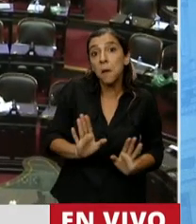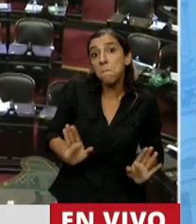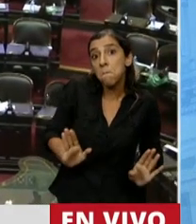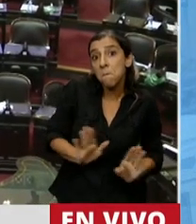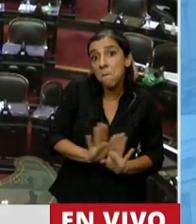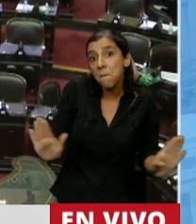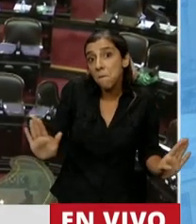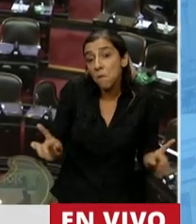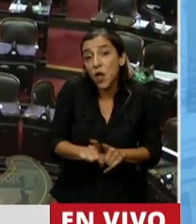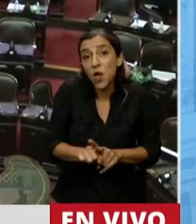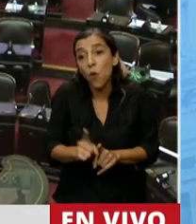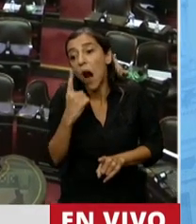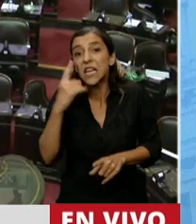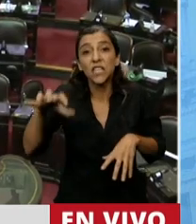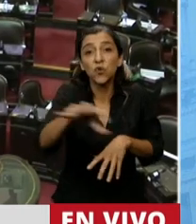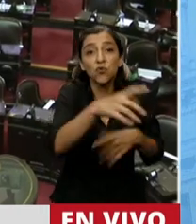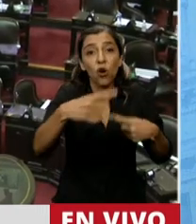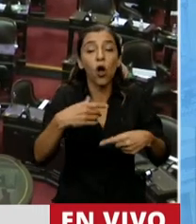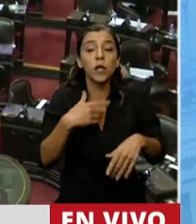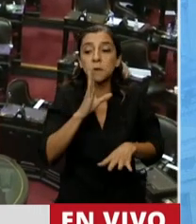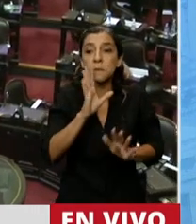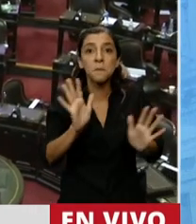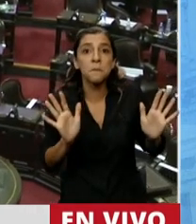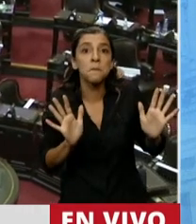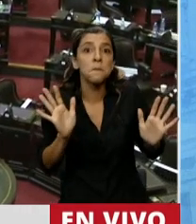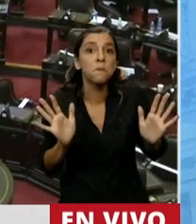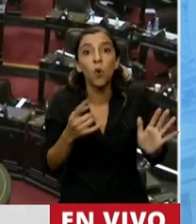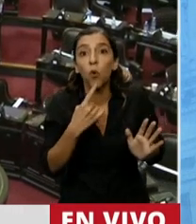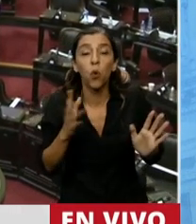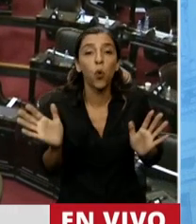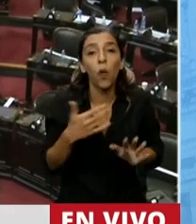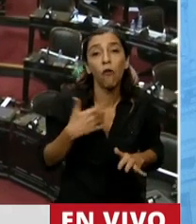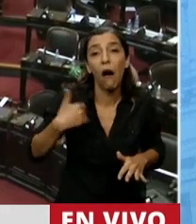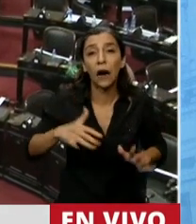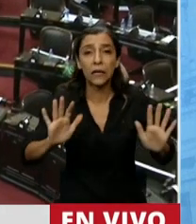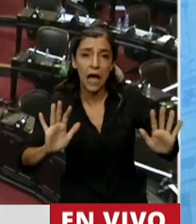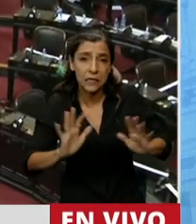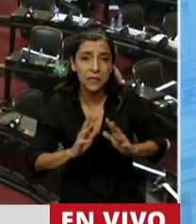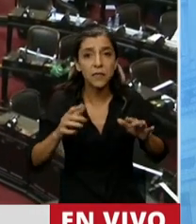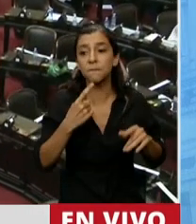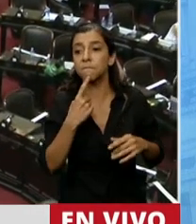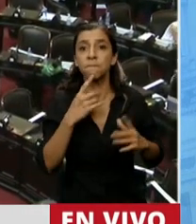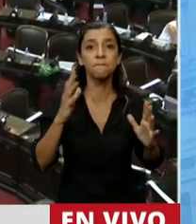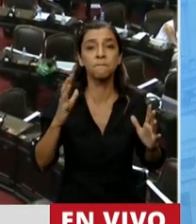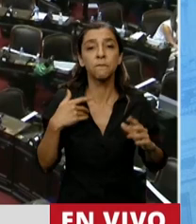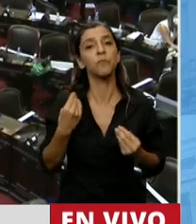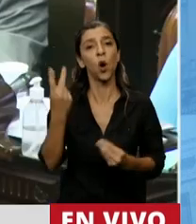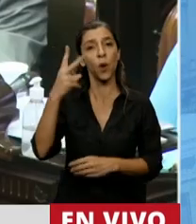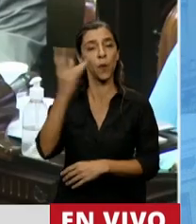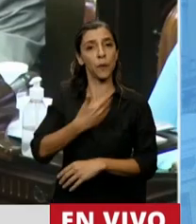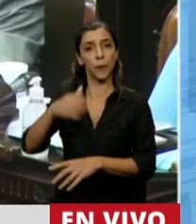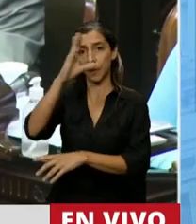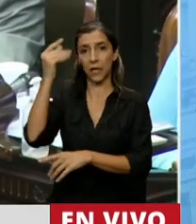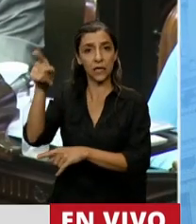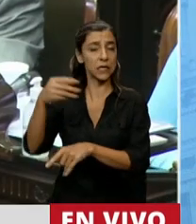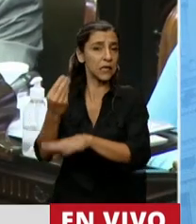las instituciones y como está en vilo todo en la Argentina por una vicepresidente